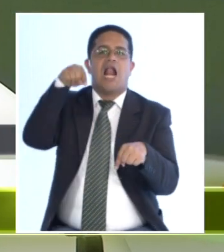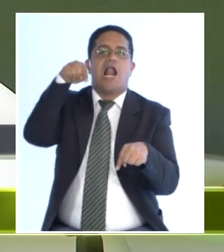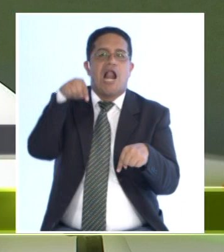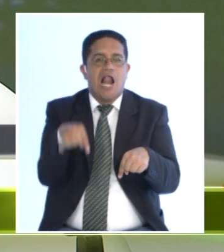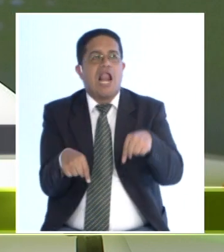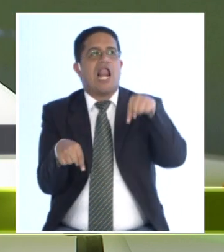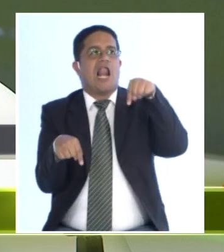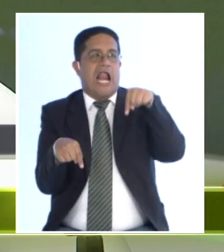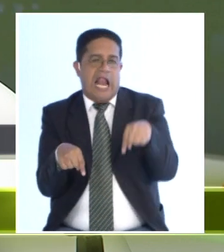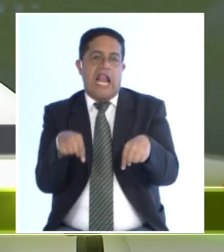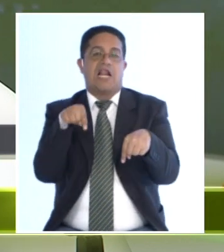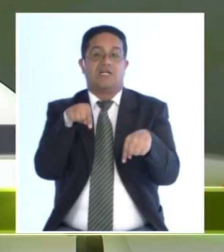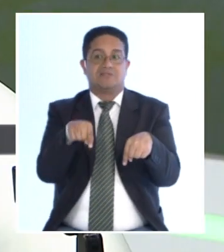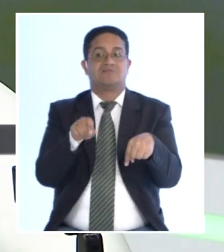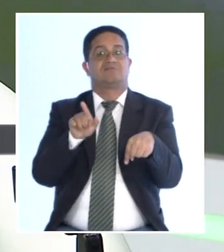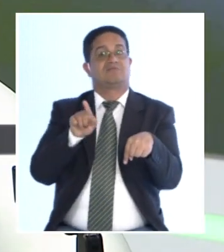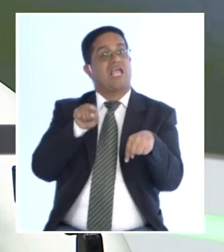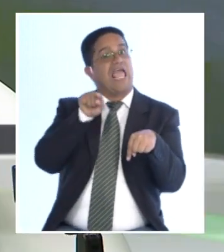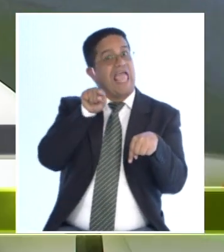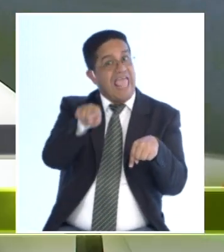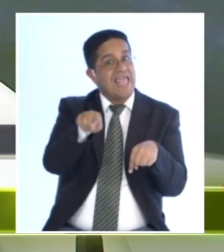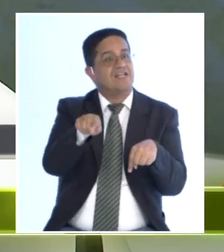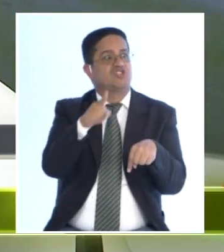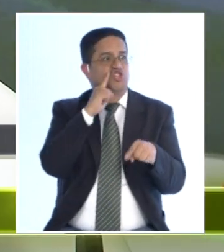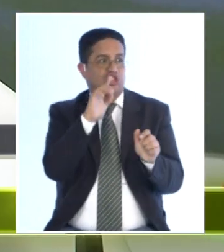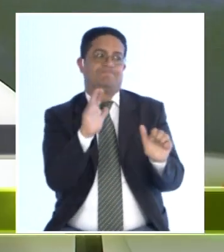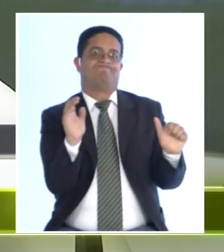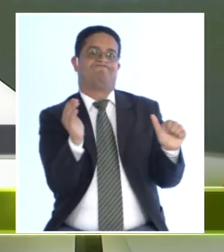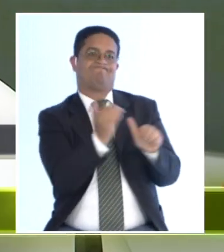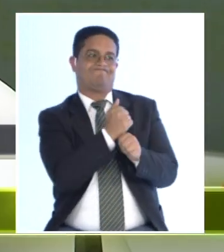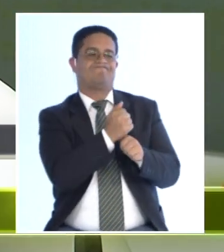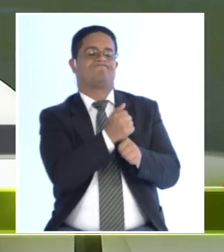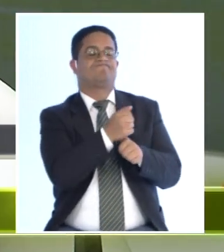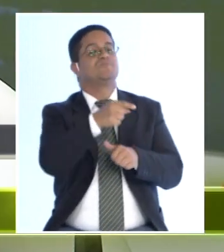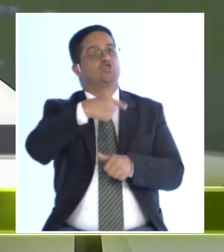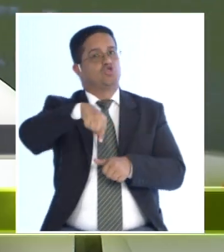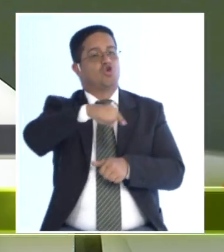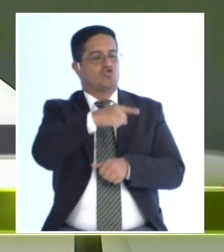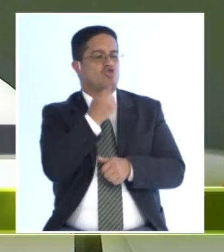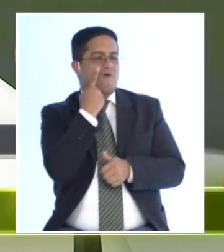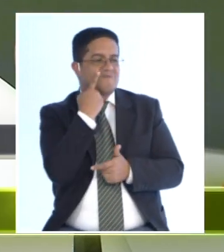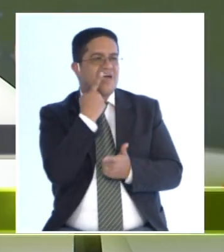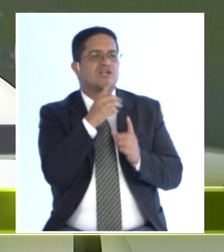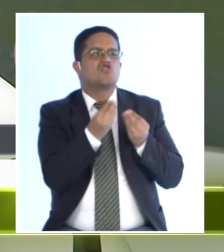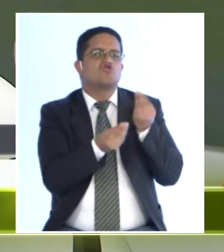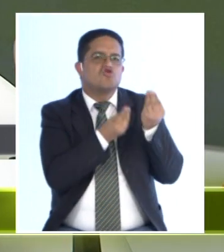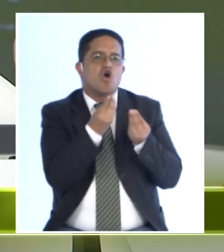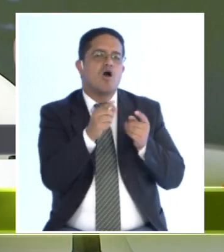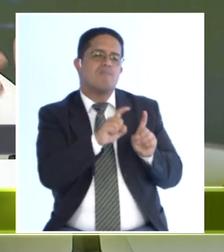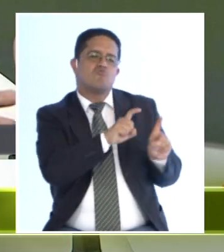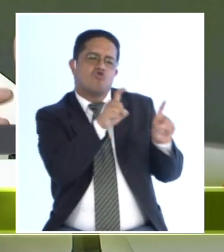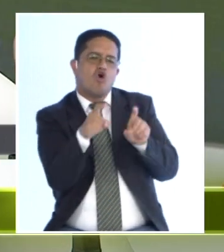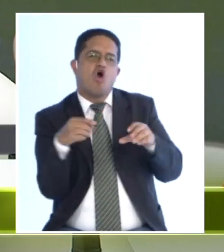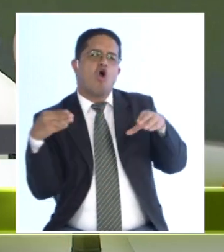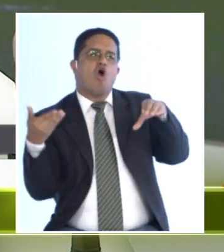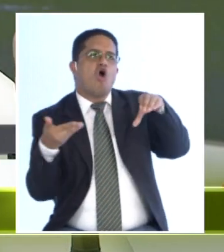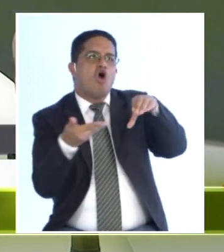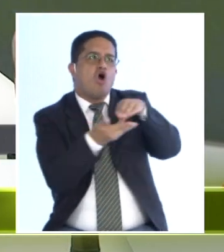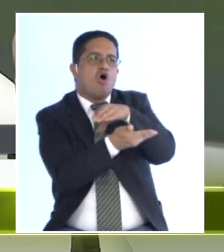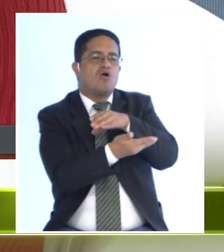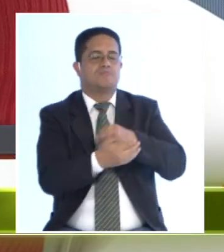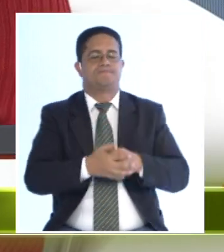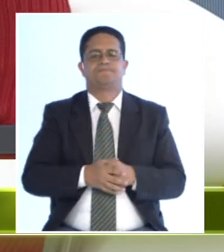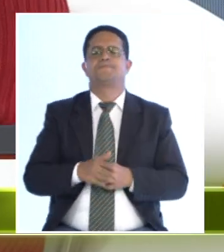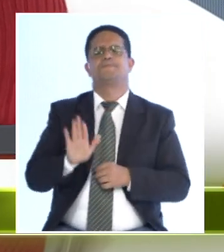esa diferencia radical es lo que nos permite a nosotros determinar qué estudio vamos a realizar y cuál estudio consideramos menos Con